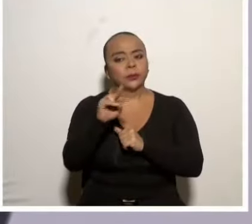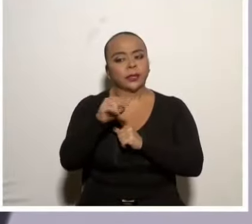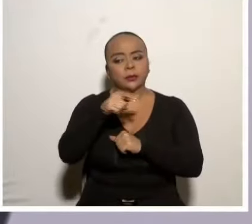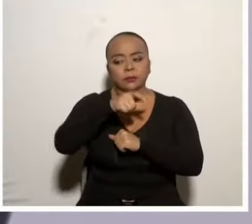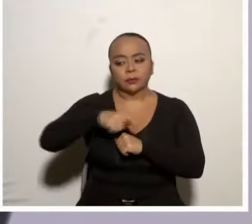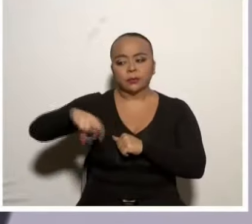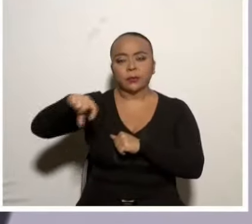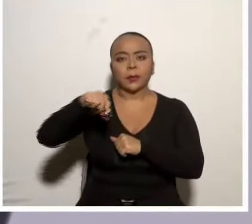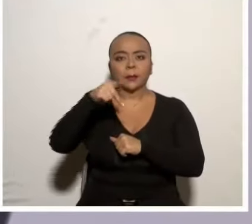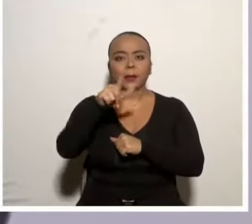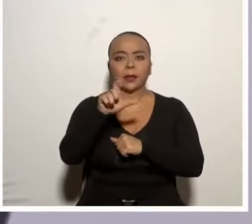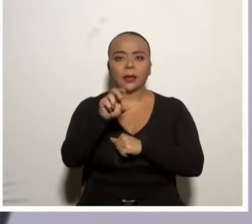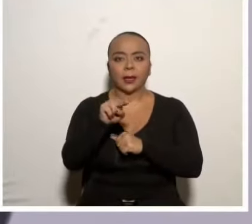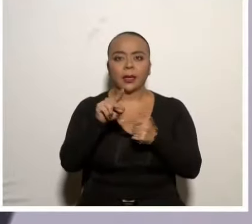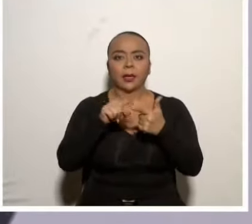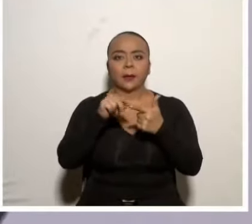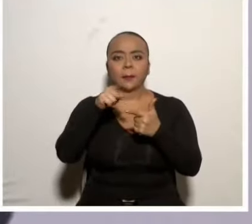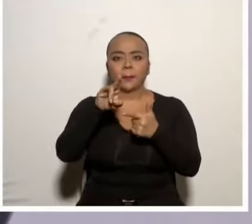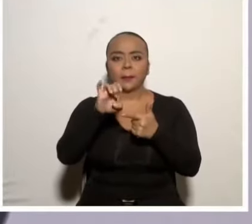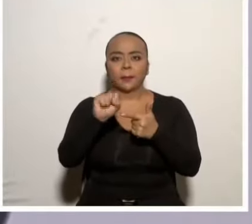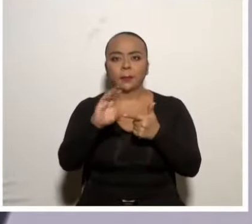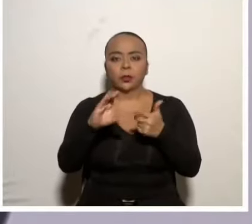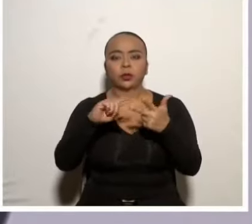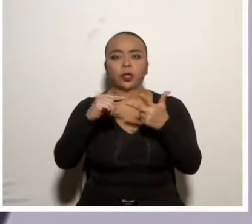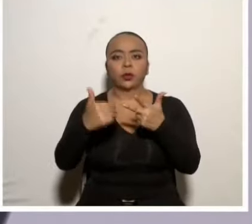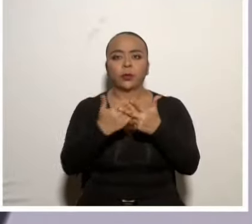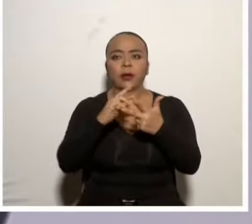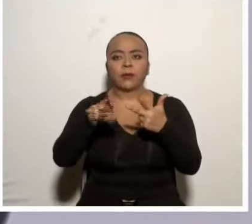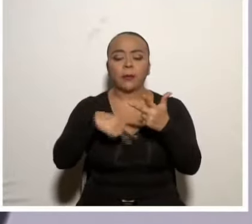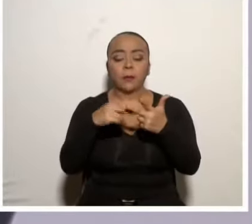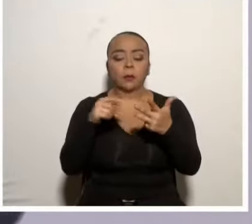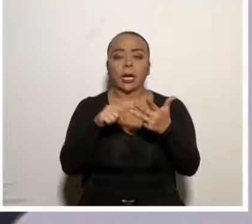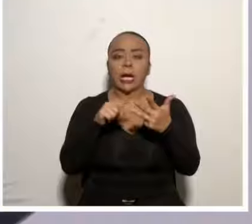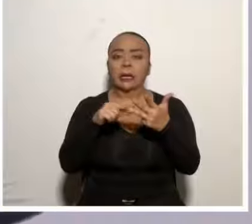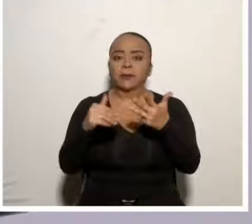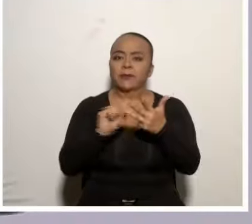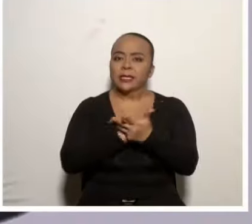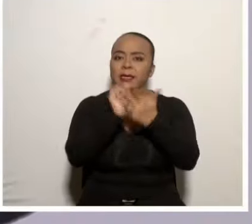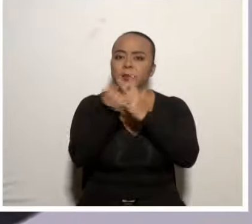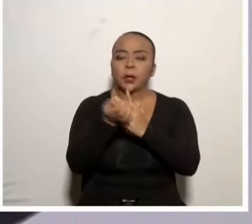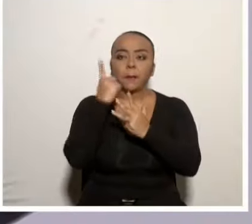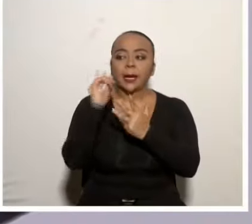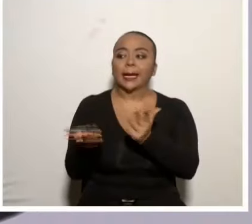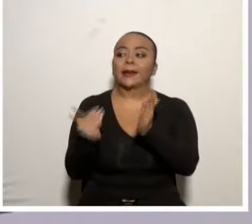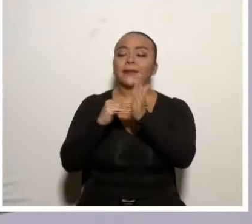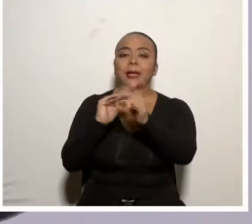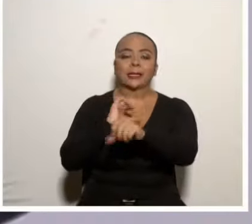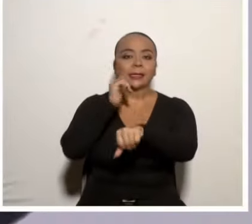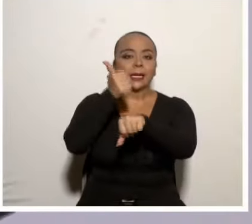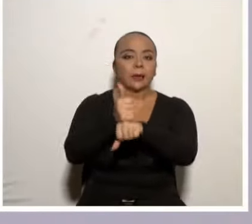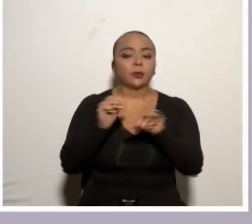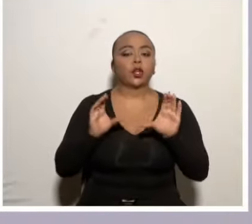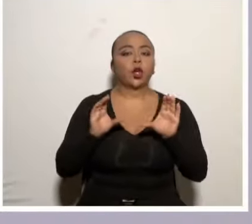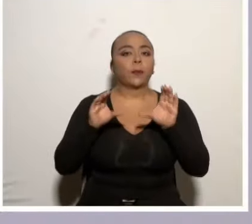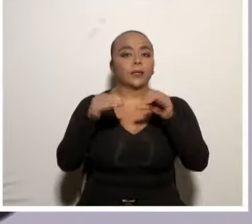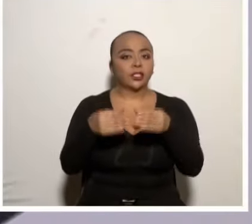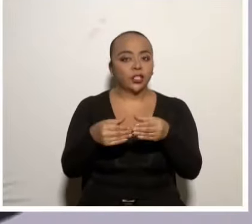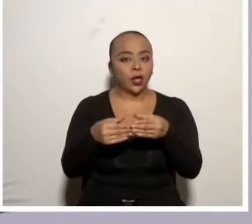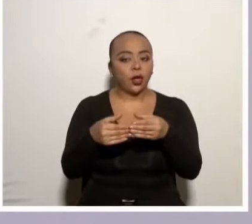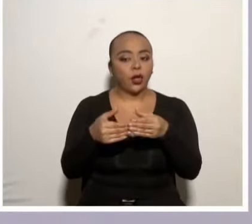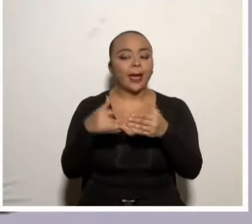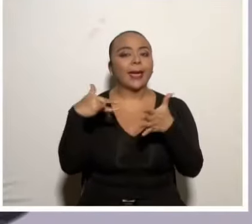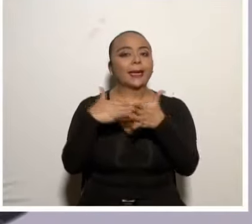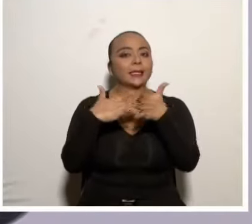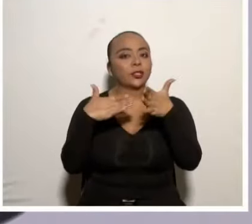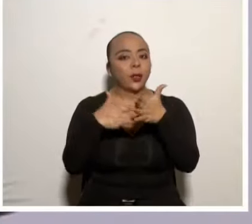del PLN, del PUS, de Nueva República y de Restauración, para que reinstalemos la comisión que estaba